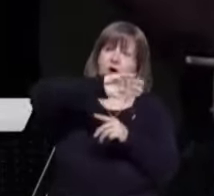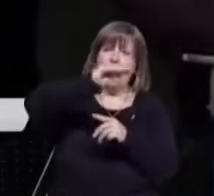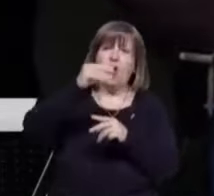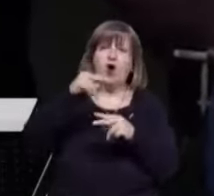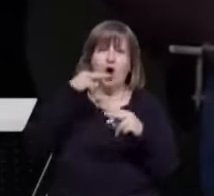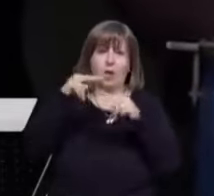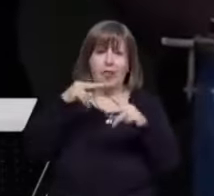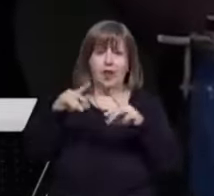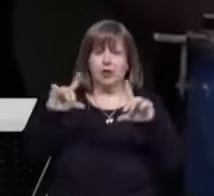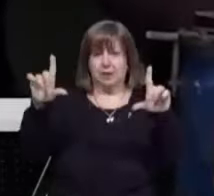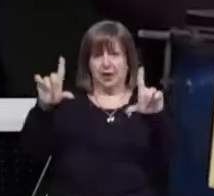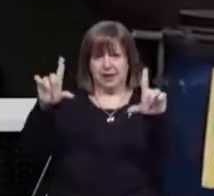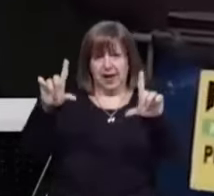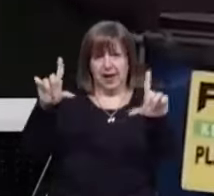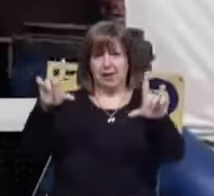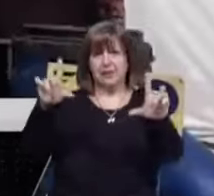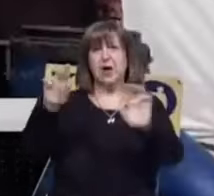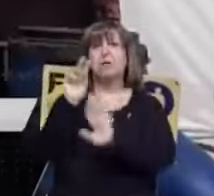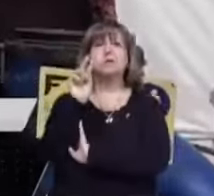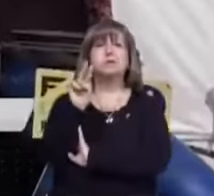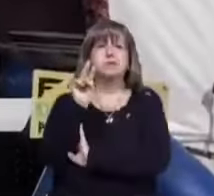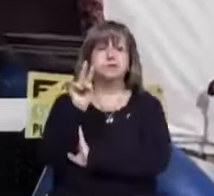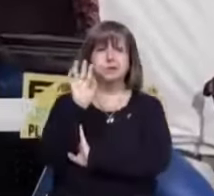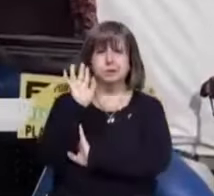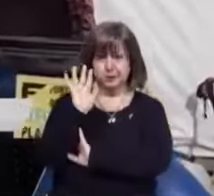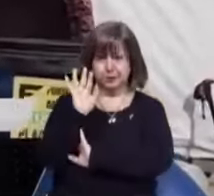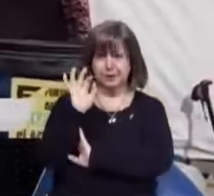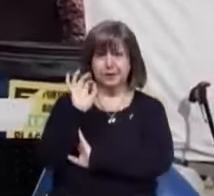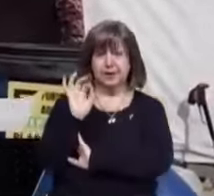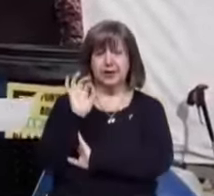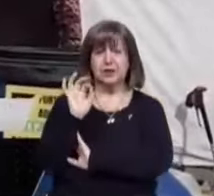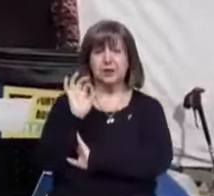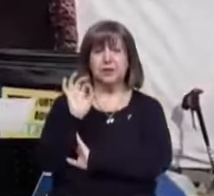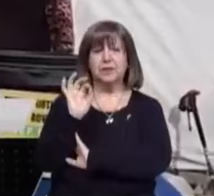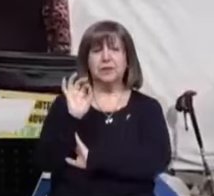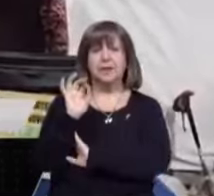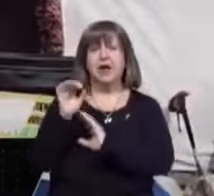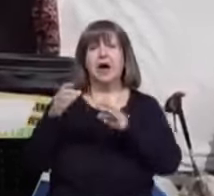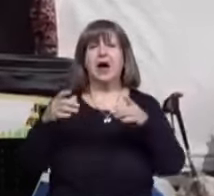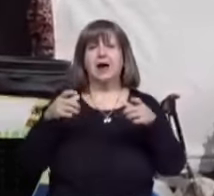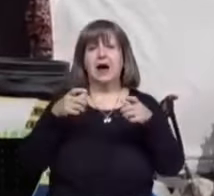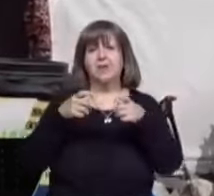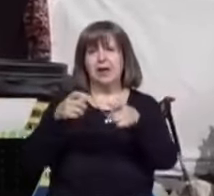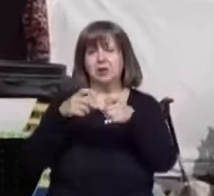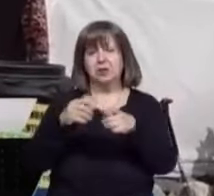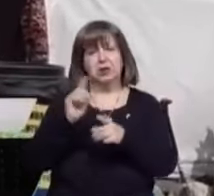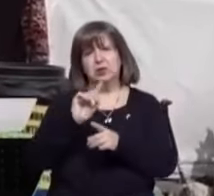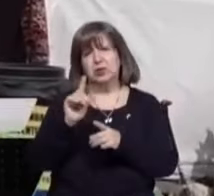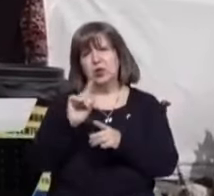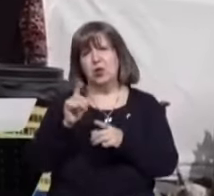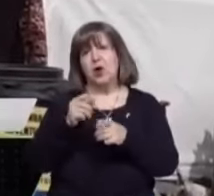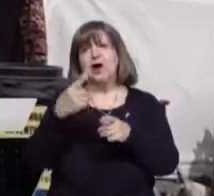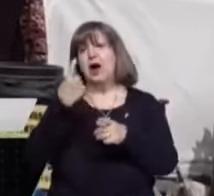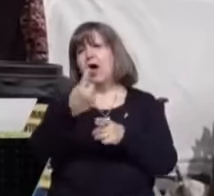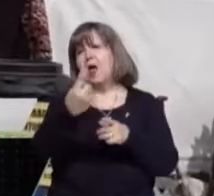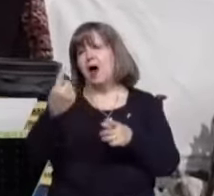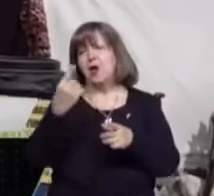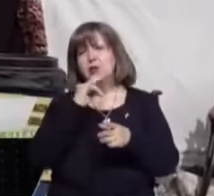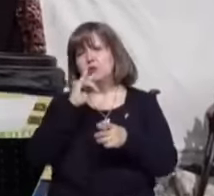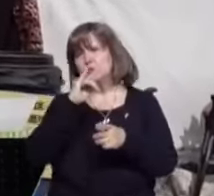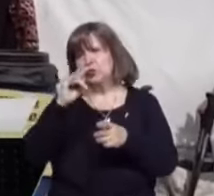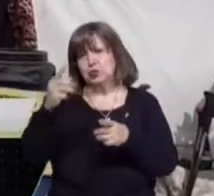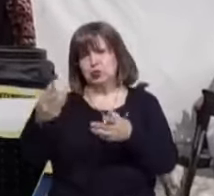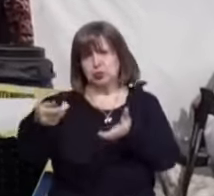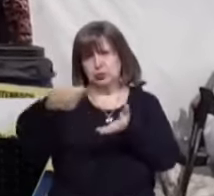un televisor, también podemos pasar ahí un ratito a chusmear. Ponemos todo el buffet, acá no armamos platos, sino que es buffet, entonces la gente viene y se sirve todos sus